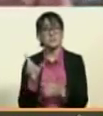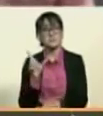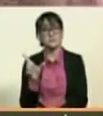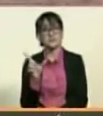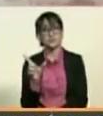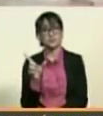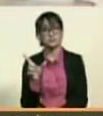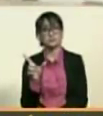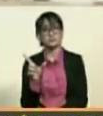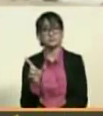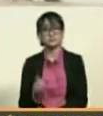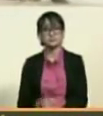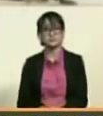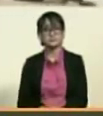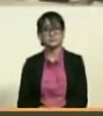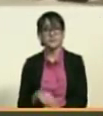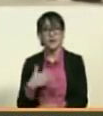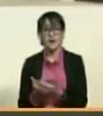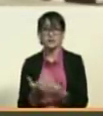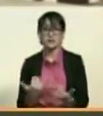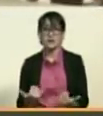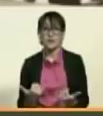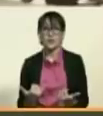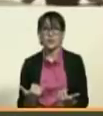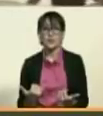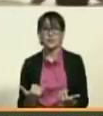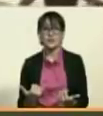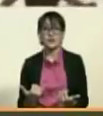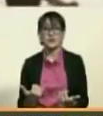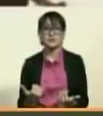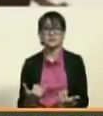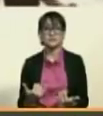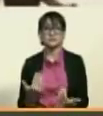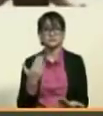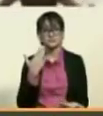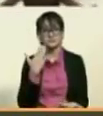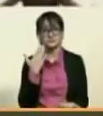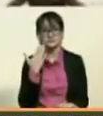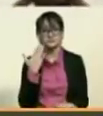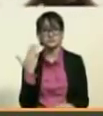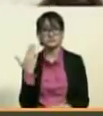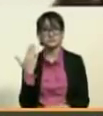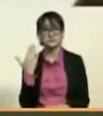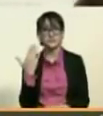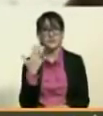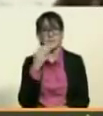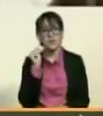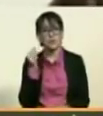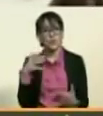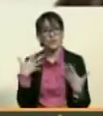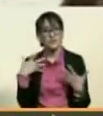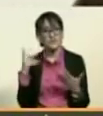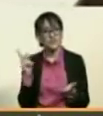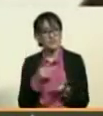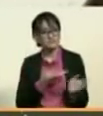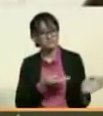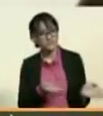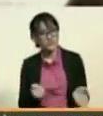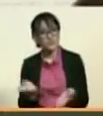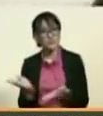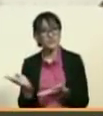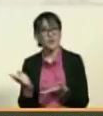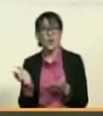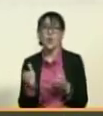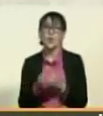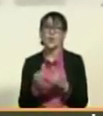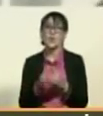de Venezuela. Bueno, hasta ahora el candidato de la patria está disfrutando de un recibimiento que hace un